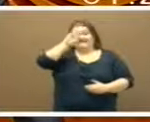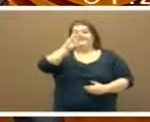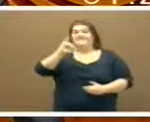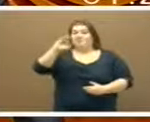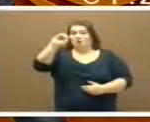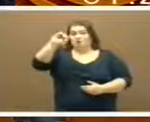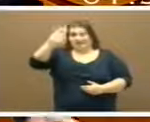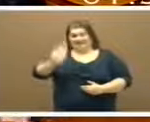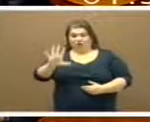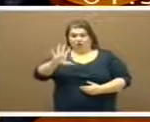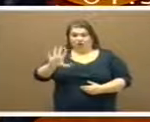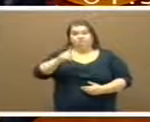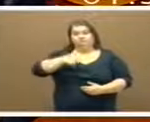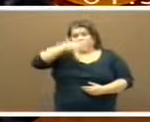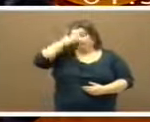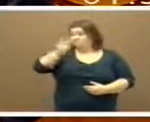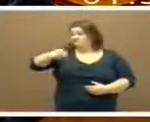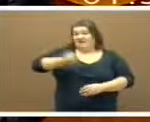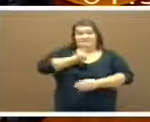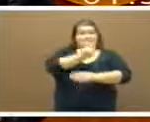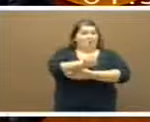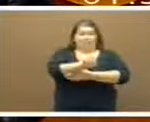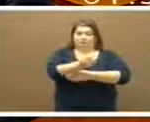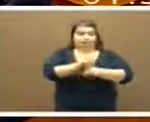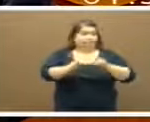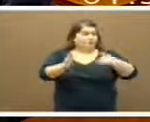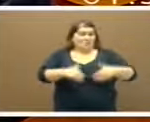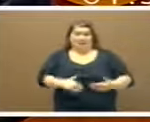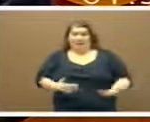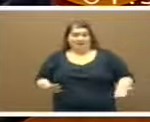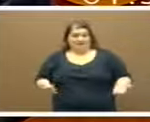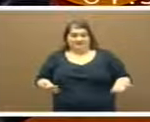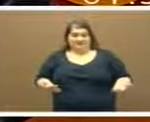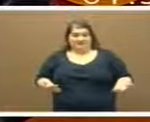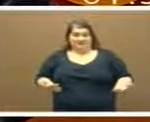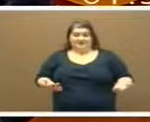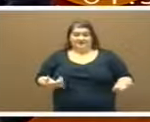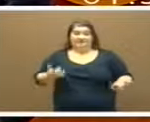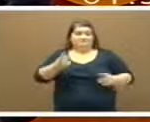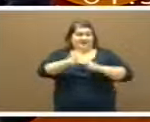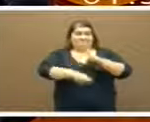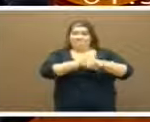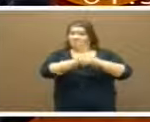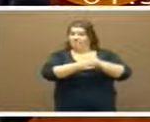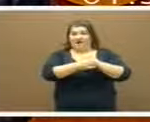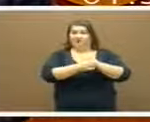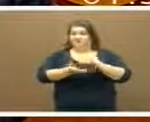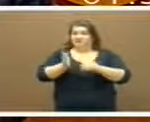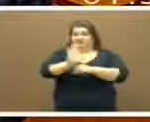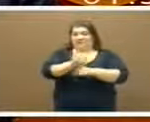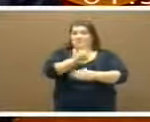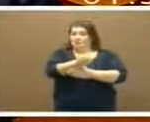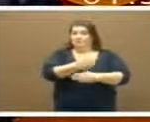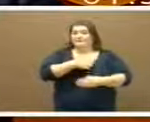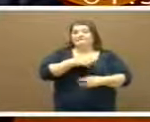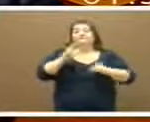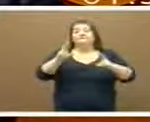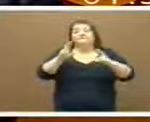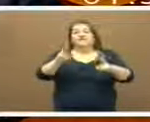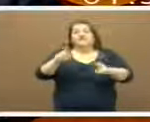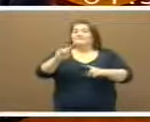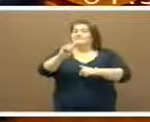Pío V, estamos seguros que apoyarán sin mayor inconveniente esta enmienda que hemos presentado y espero que también